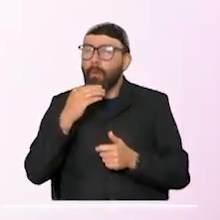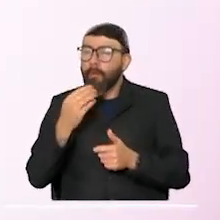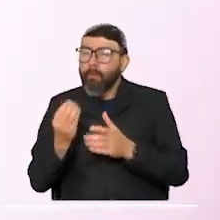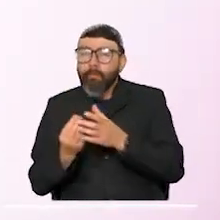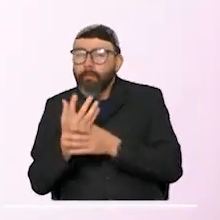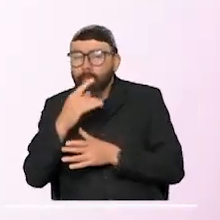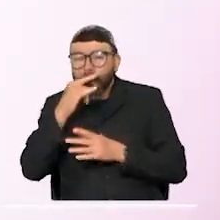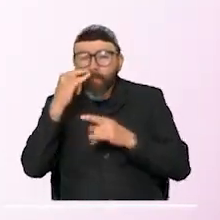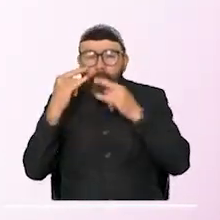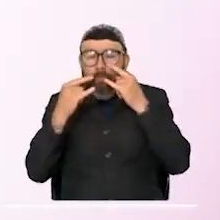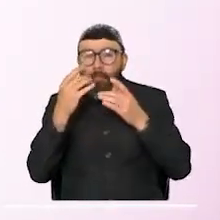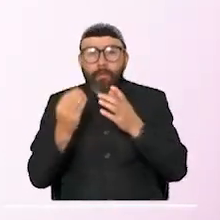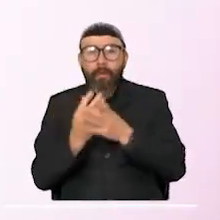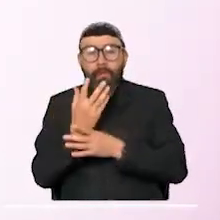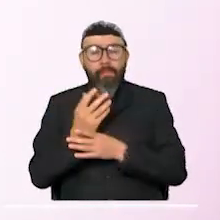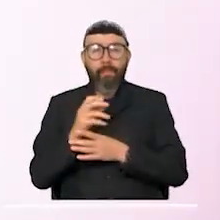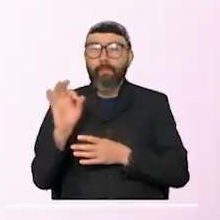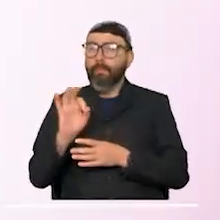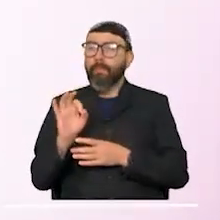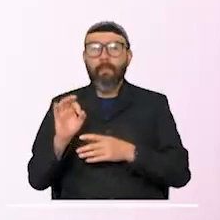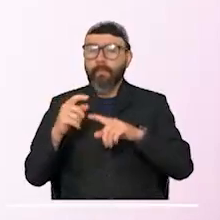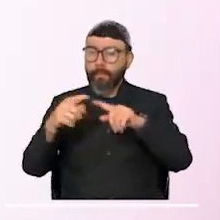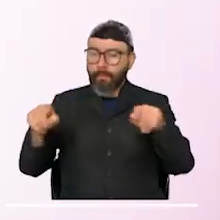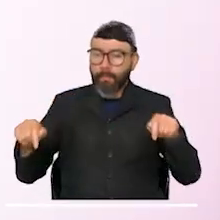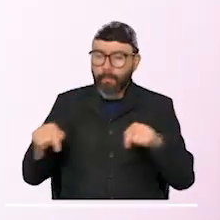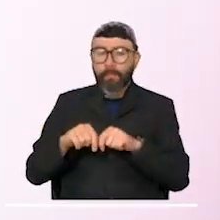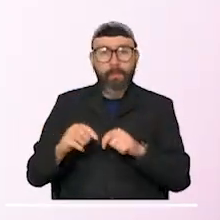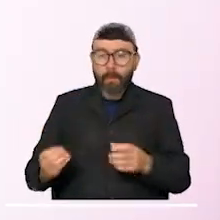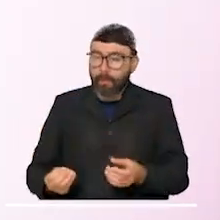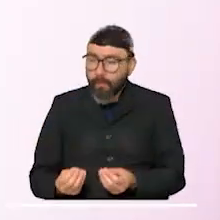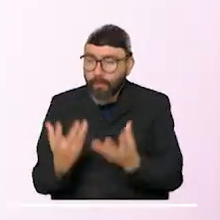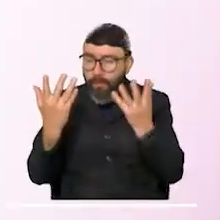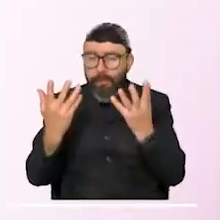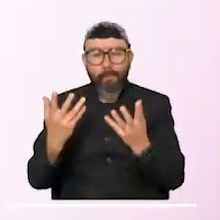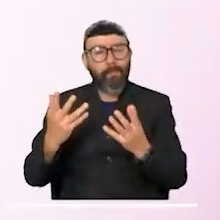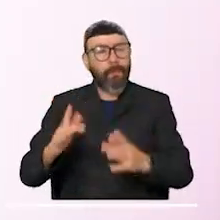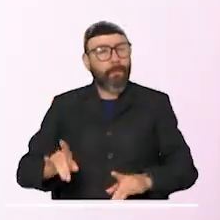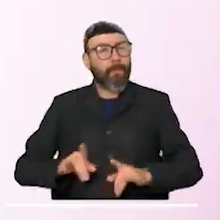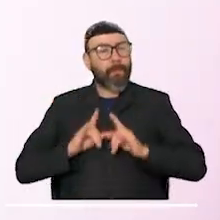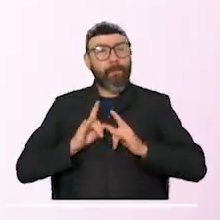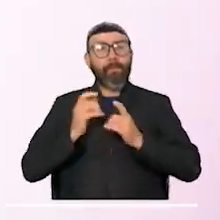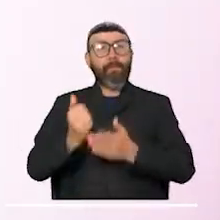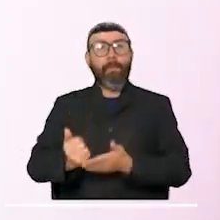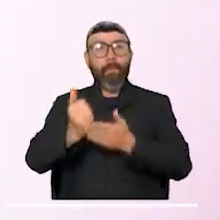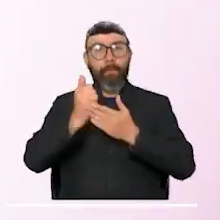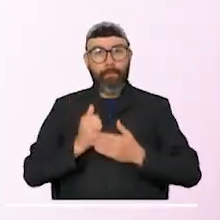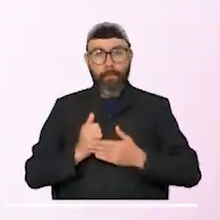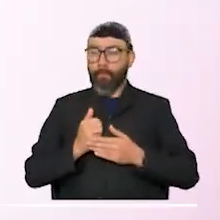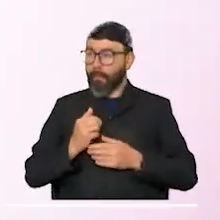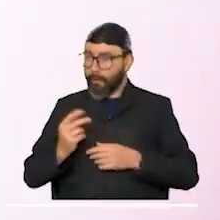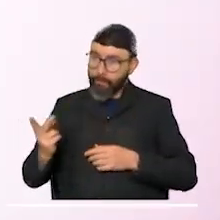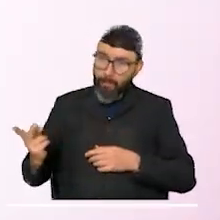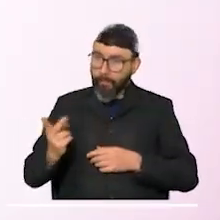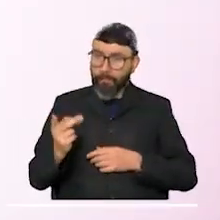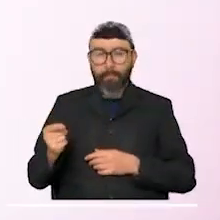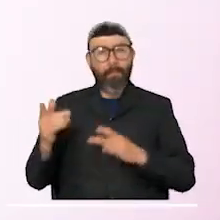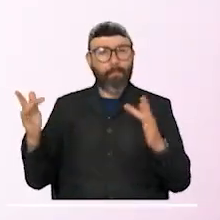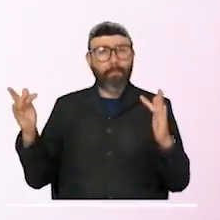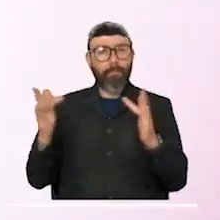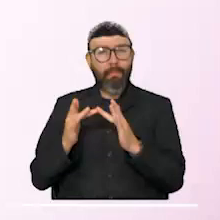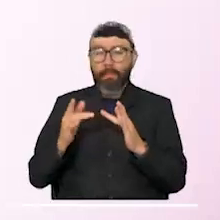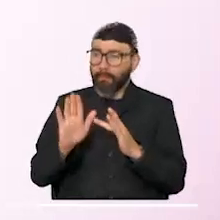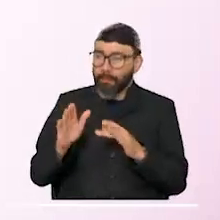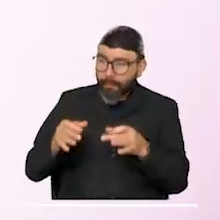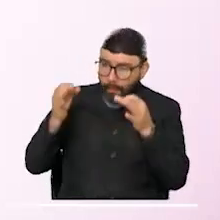unos y unos aspectos para potencializar durante ese momento que nos van a ayudar a que la persona logre conectar ese momento